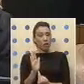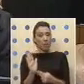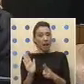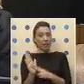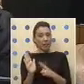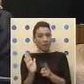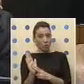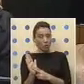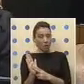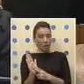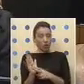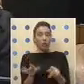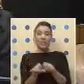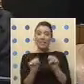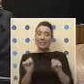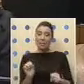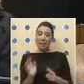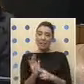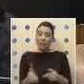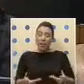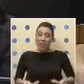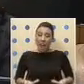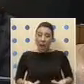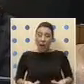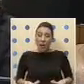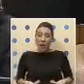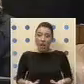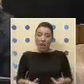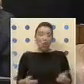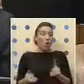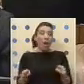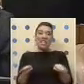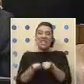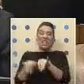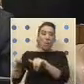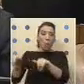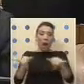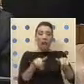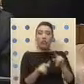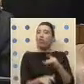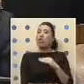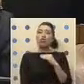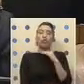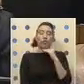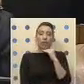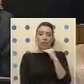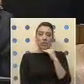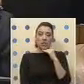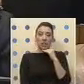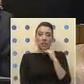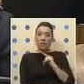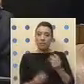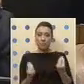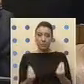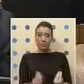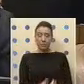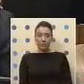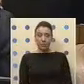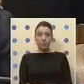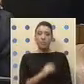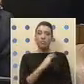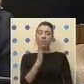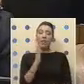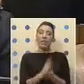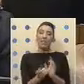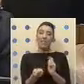tributario. Nuestro sistema tributario actual claramente es inequitativo, es insuficiente y es ineficiente. Chile